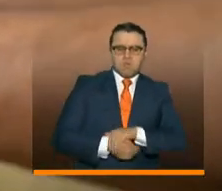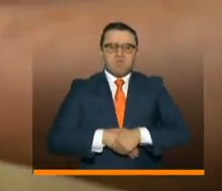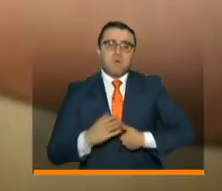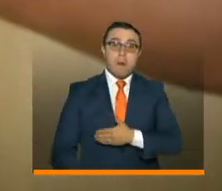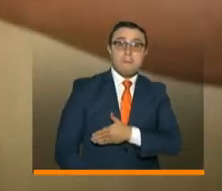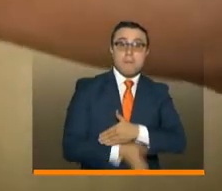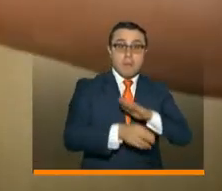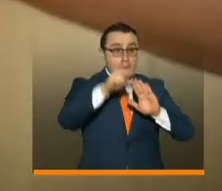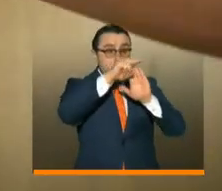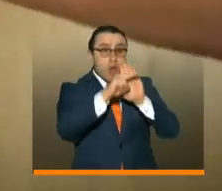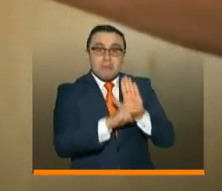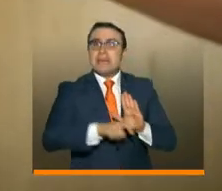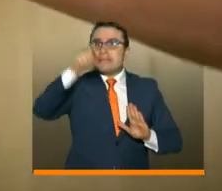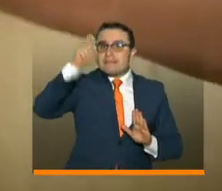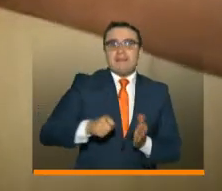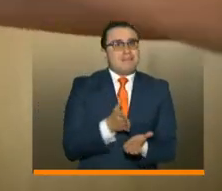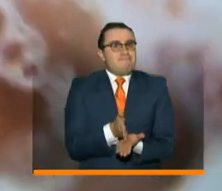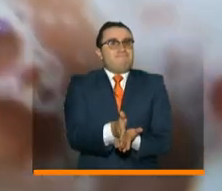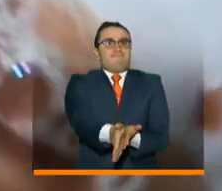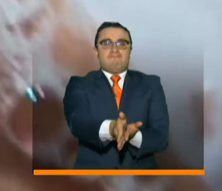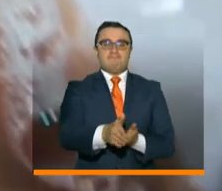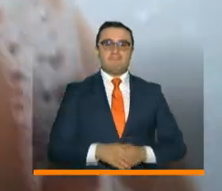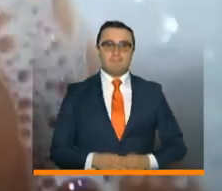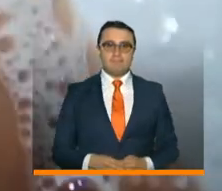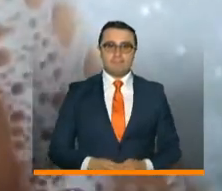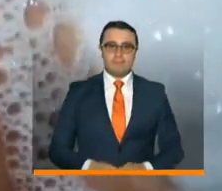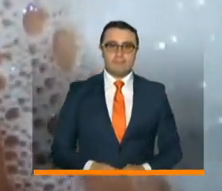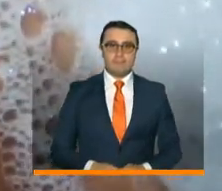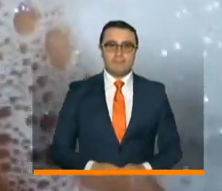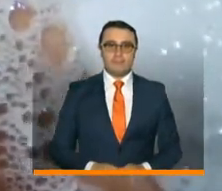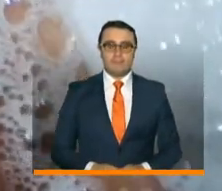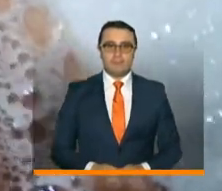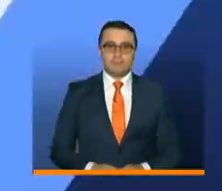son medidas que deben mantenerse.